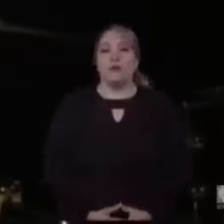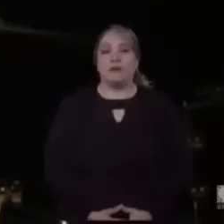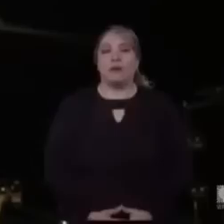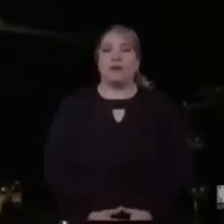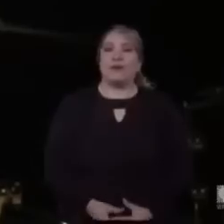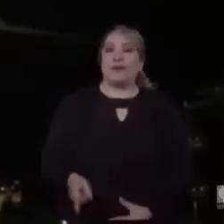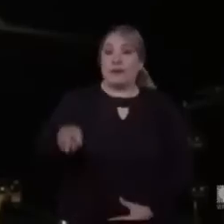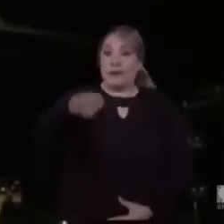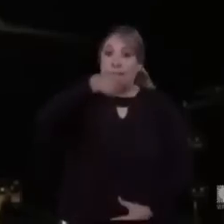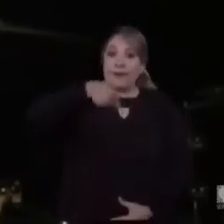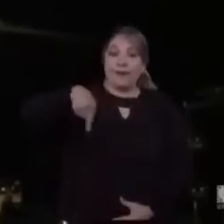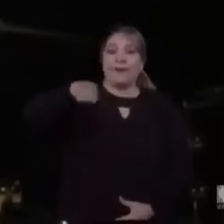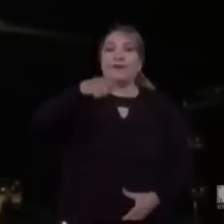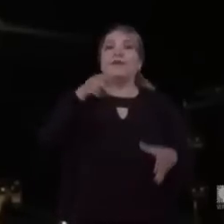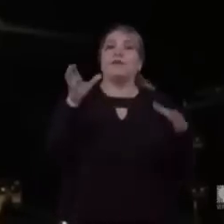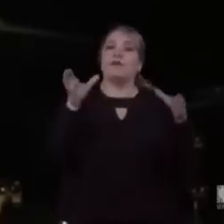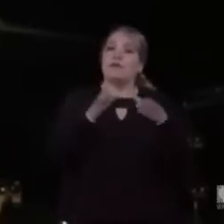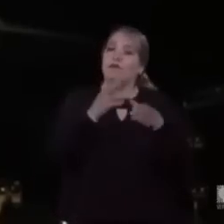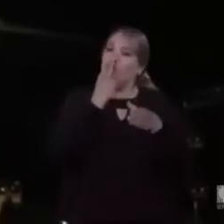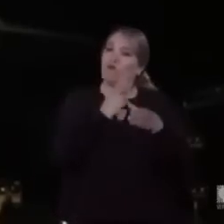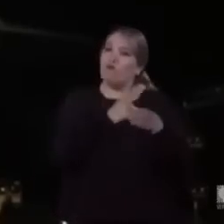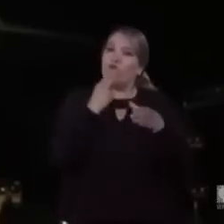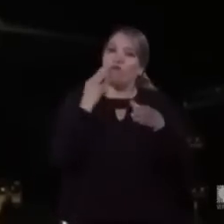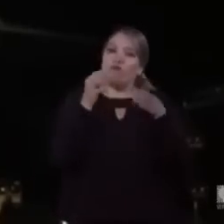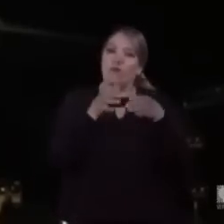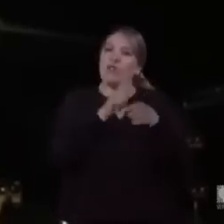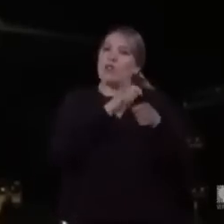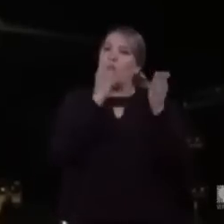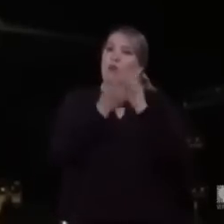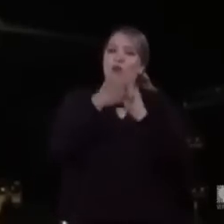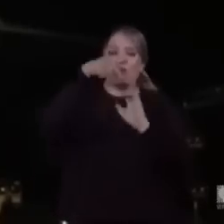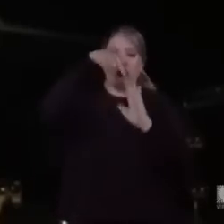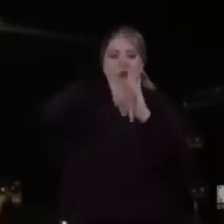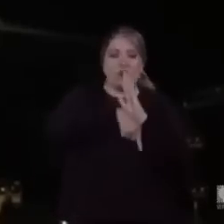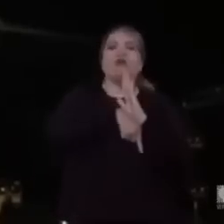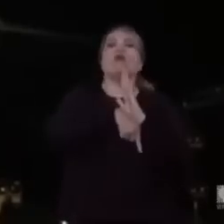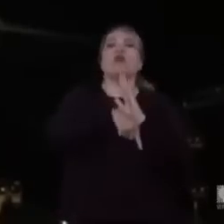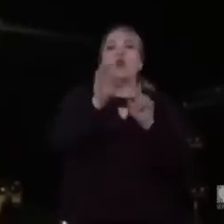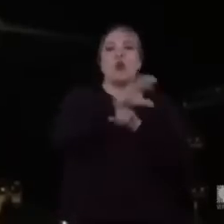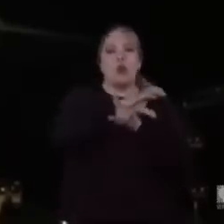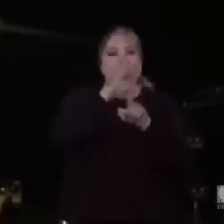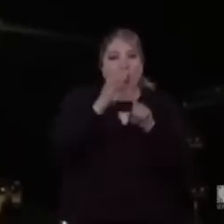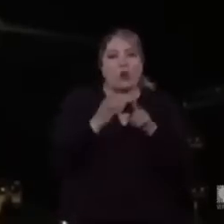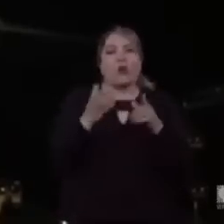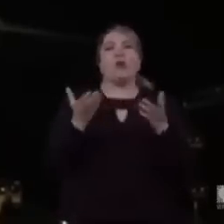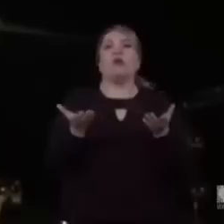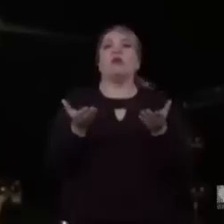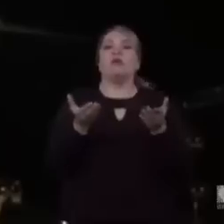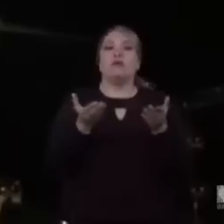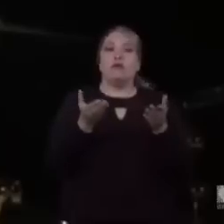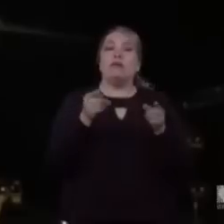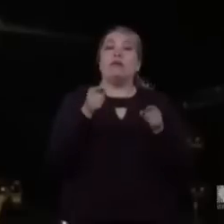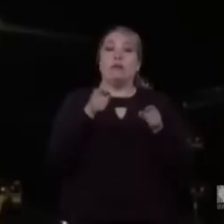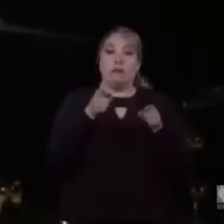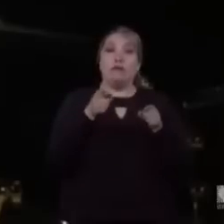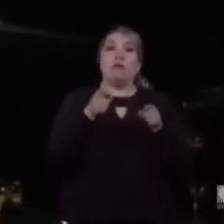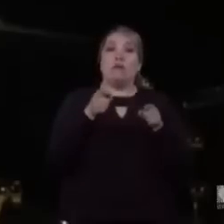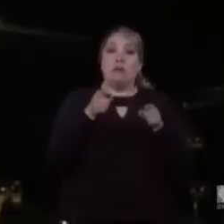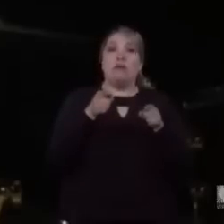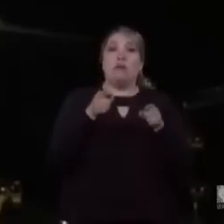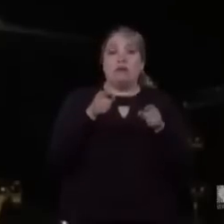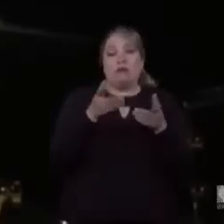Pedimos a la sociedad asumir el compromiso de un cambio profundo en los elementos culturales que nos llevaron hasta